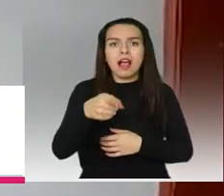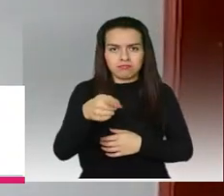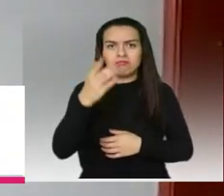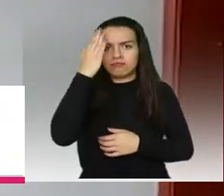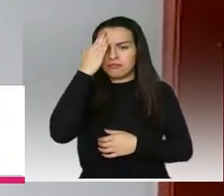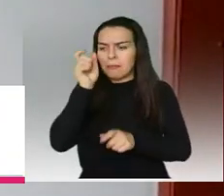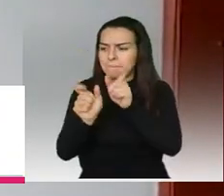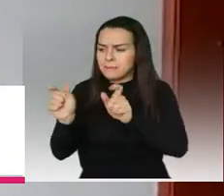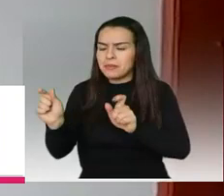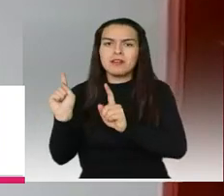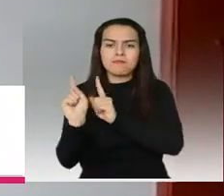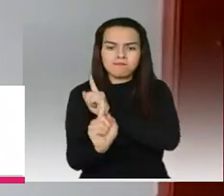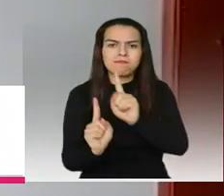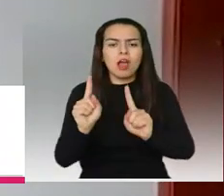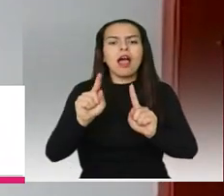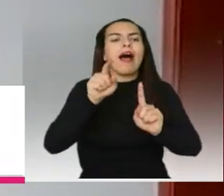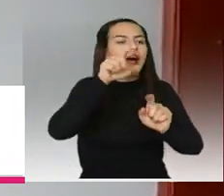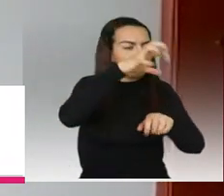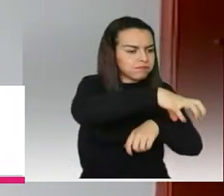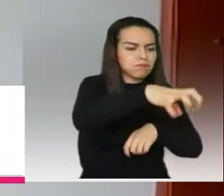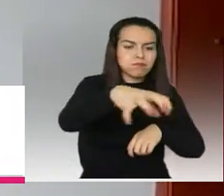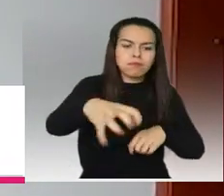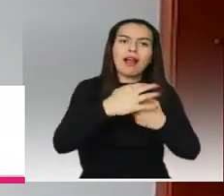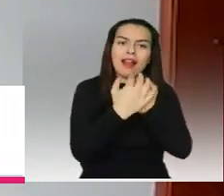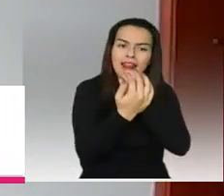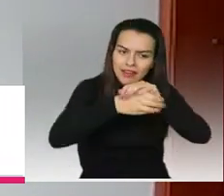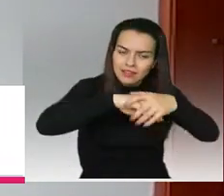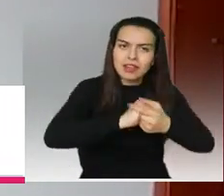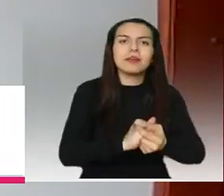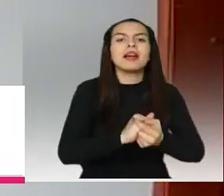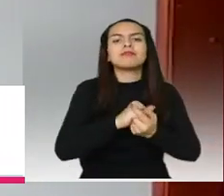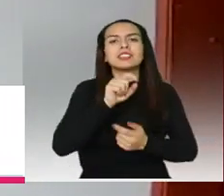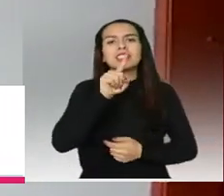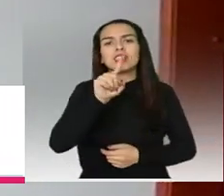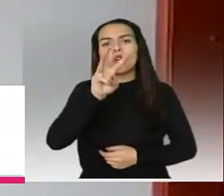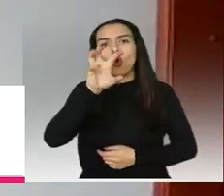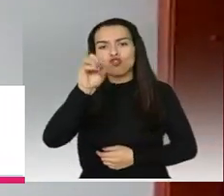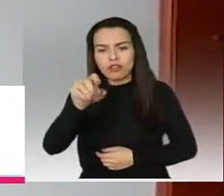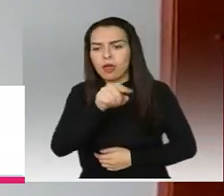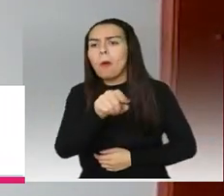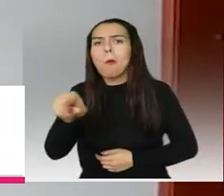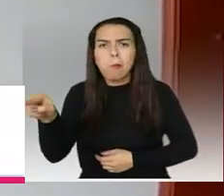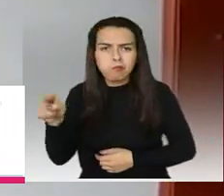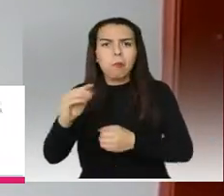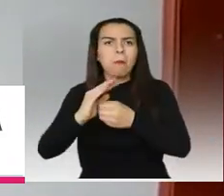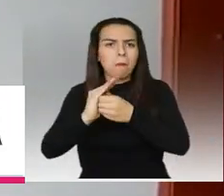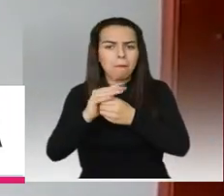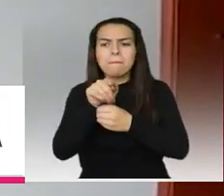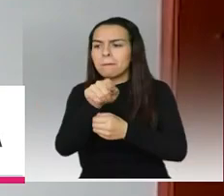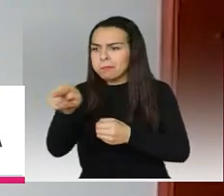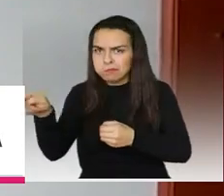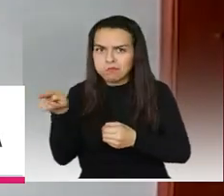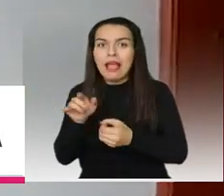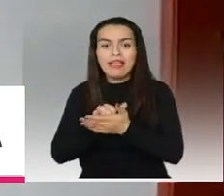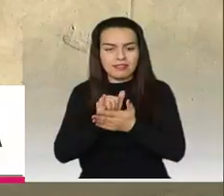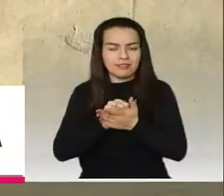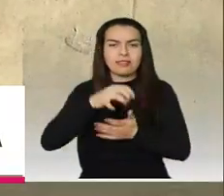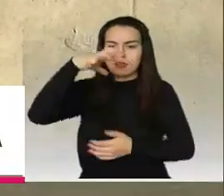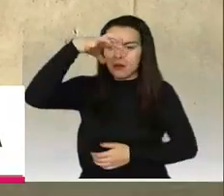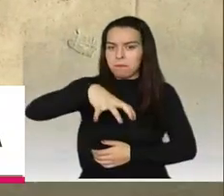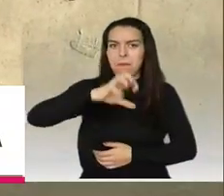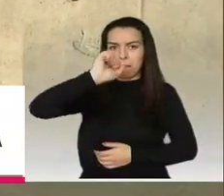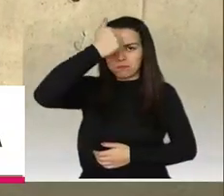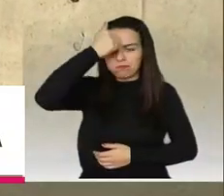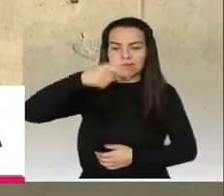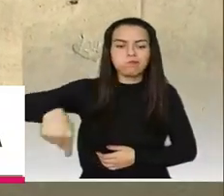manos, más 180 unidades sanitarias también gratuitas que están alrededor de toda la central, para que la gente no tenga disculpas de cumplir